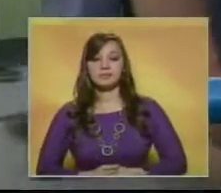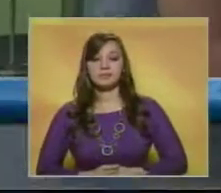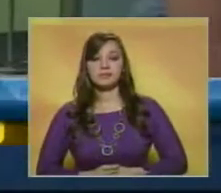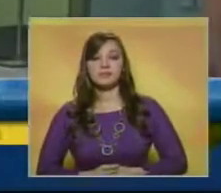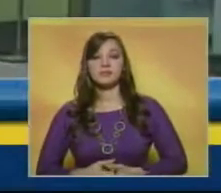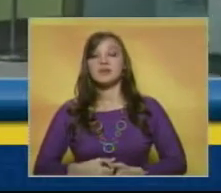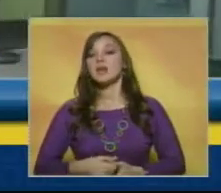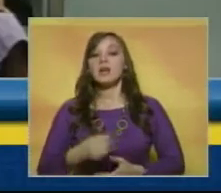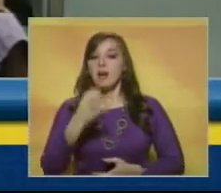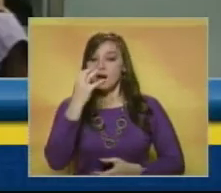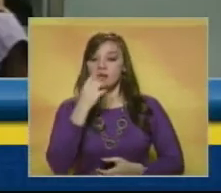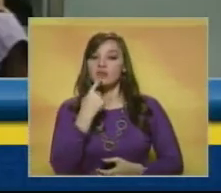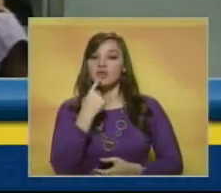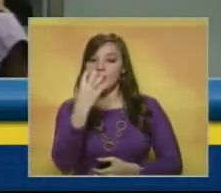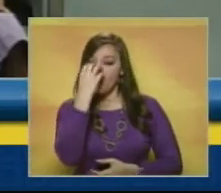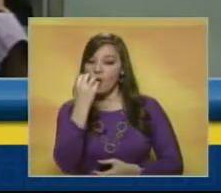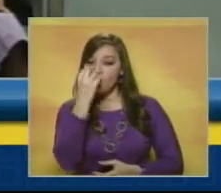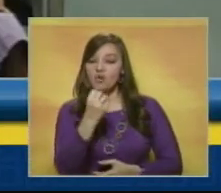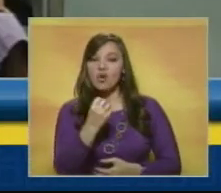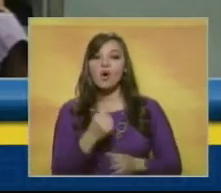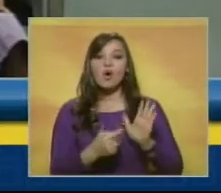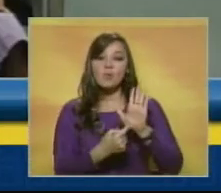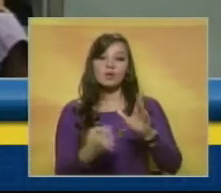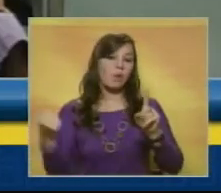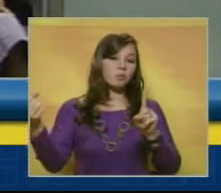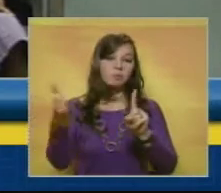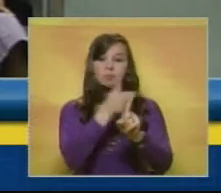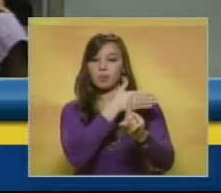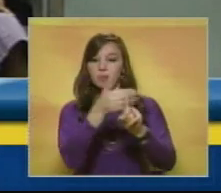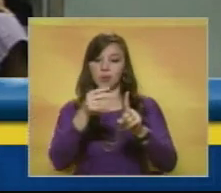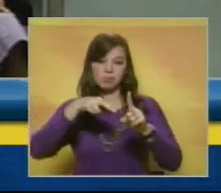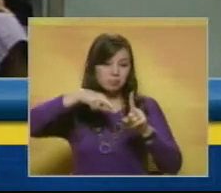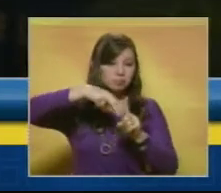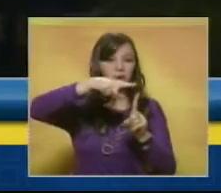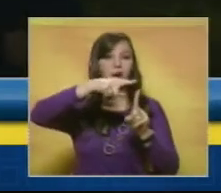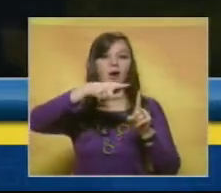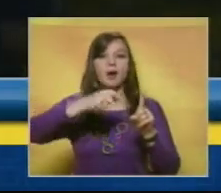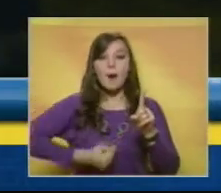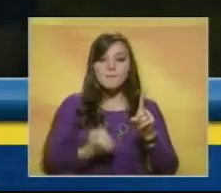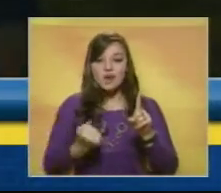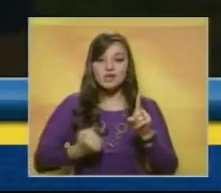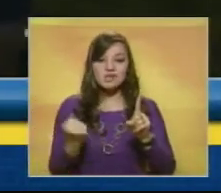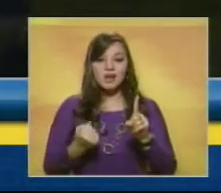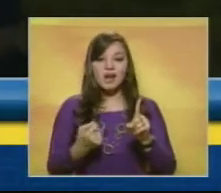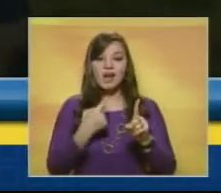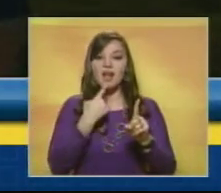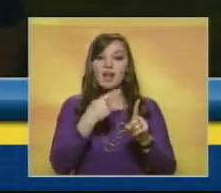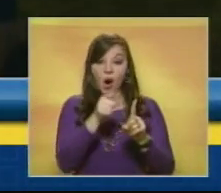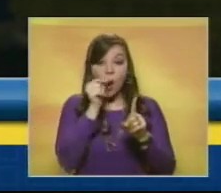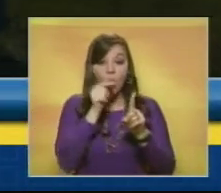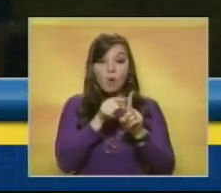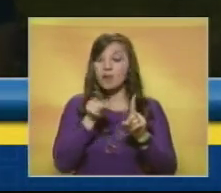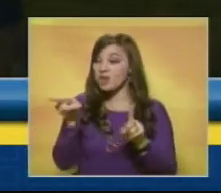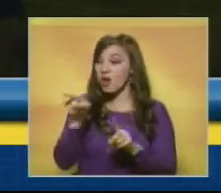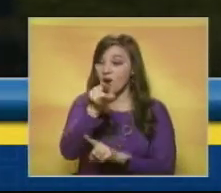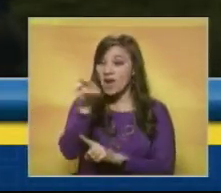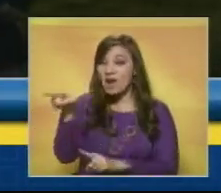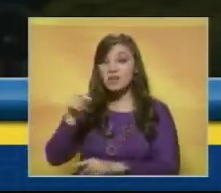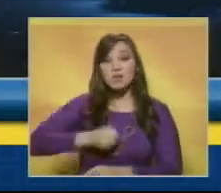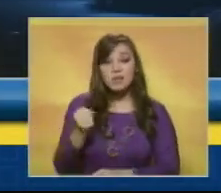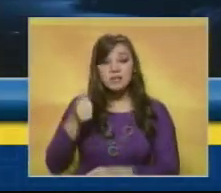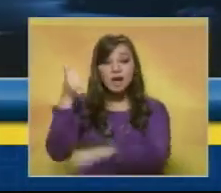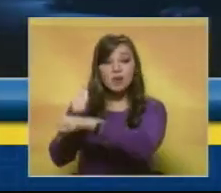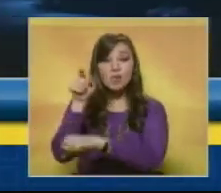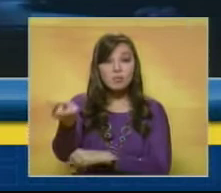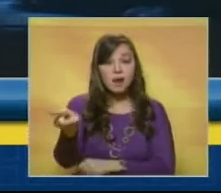En Hong Kong, el abogado de un manifestante que fue golpeado y pateado por la policía acusó a los oficiales de actos criminales.